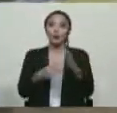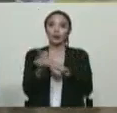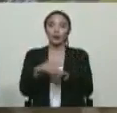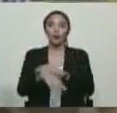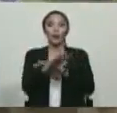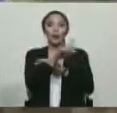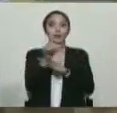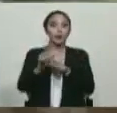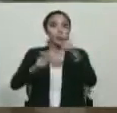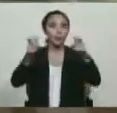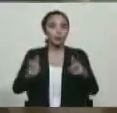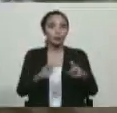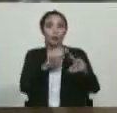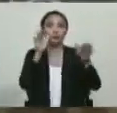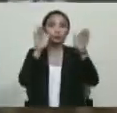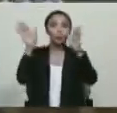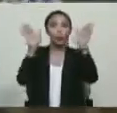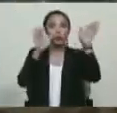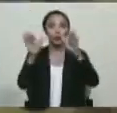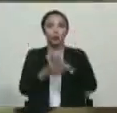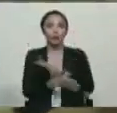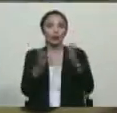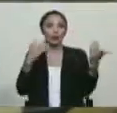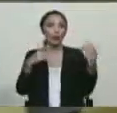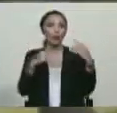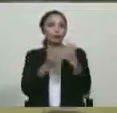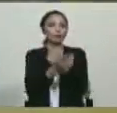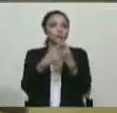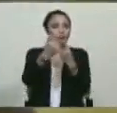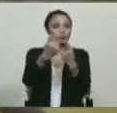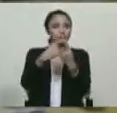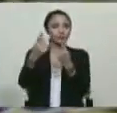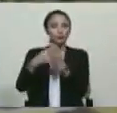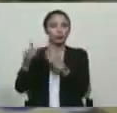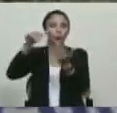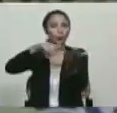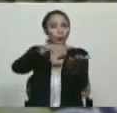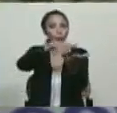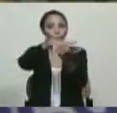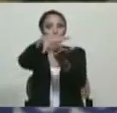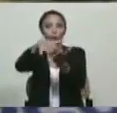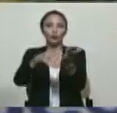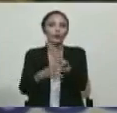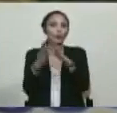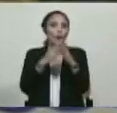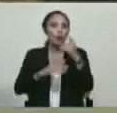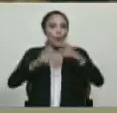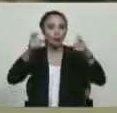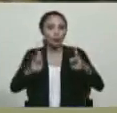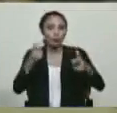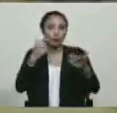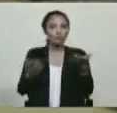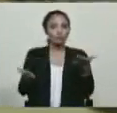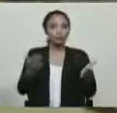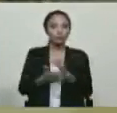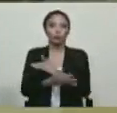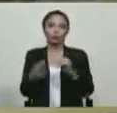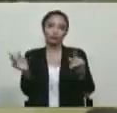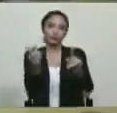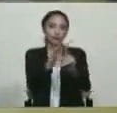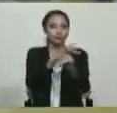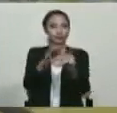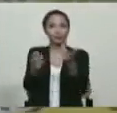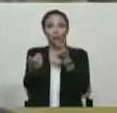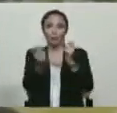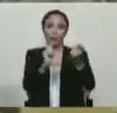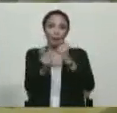41 operadores turísticos haciendo viajes de familiarización por todo el país, e influencers que vienen de